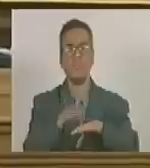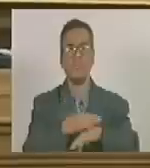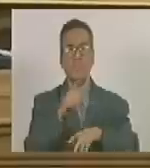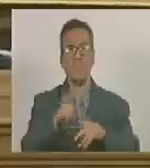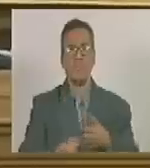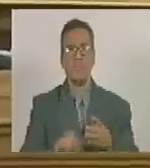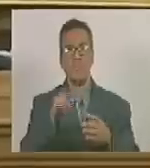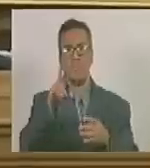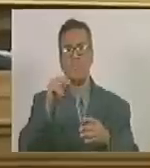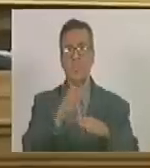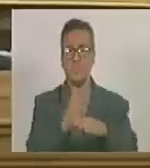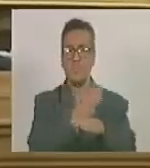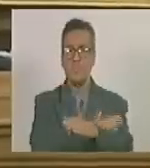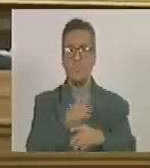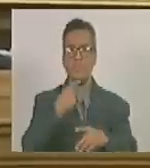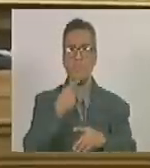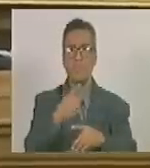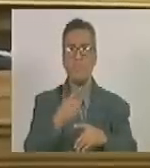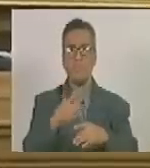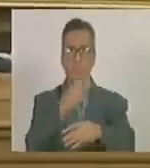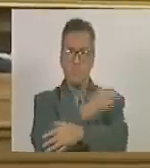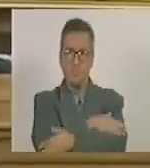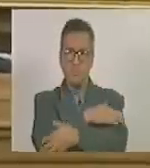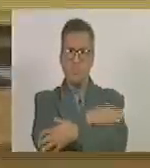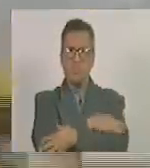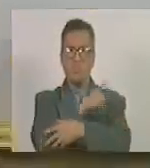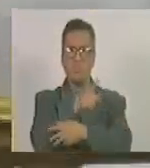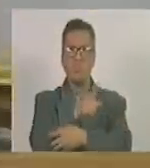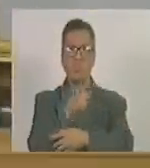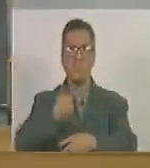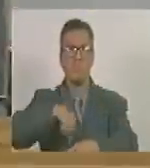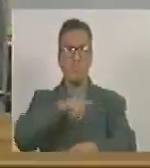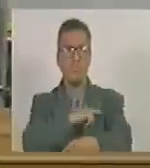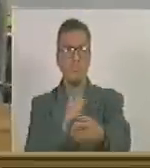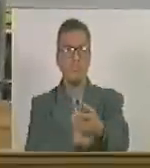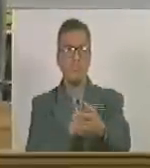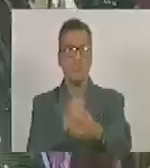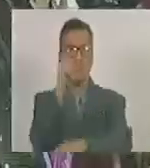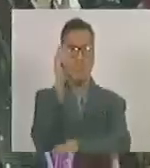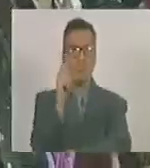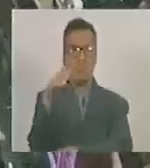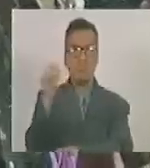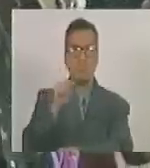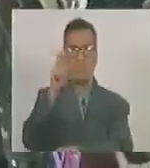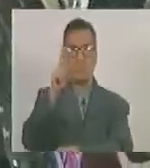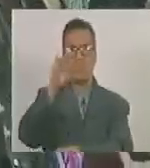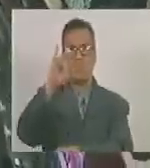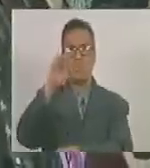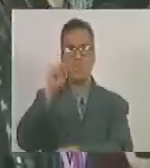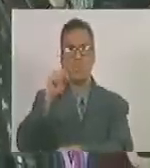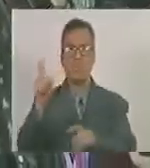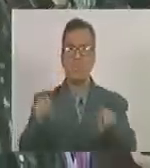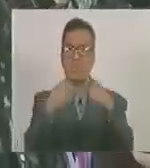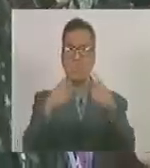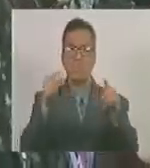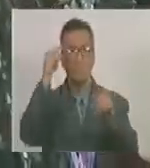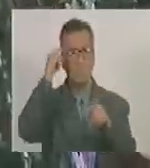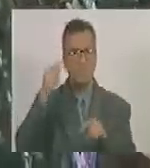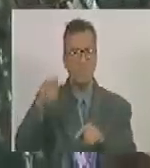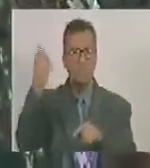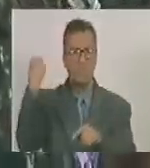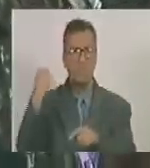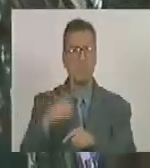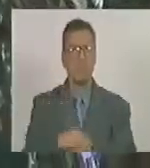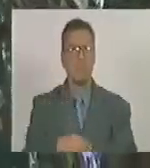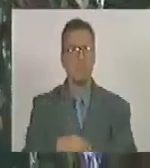jueves, no sin antes dar nuestra felicitación a nuestro querido hermano, el diputado Suárez Churio, que cumple años el día de ayer.